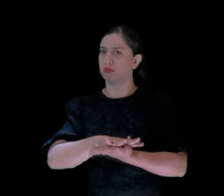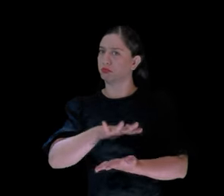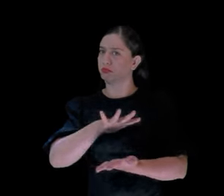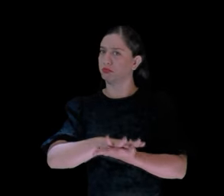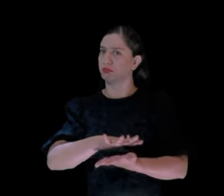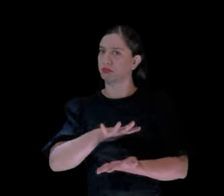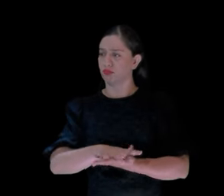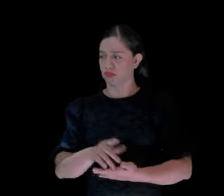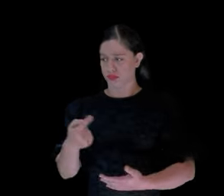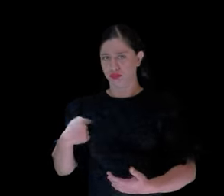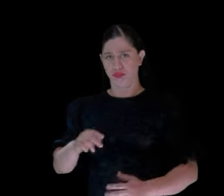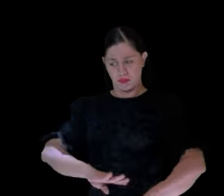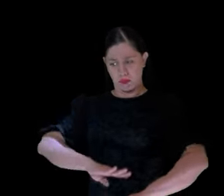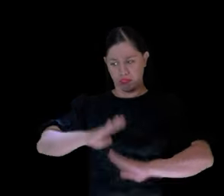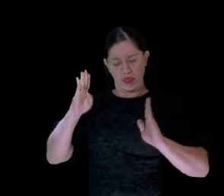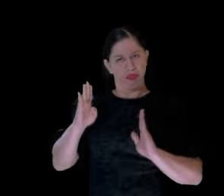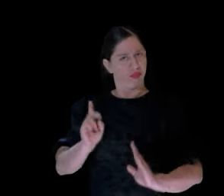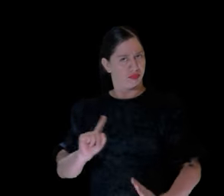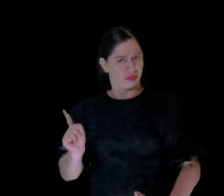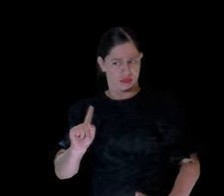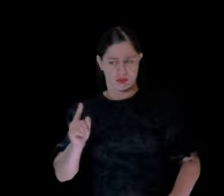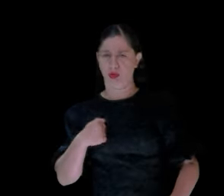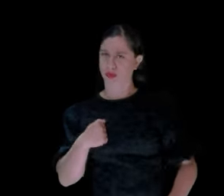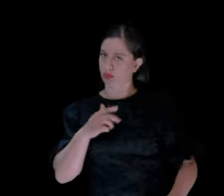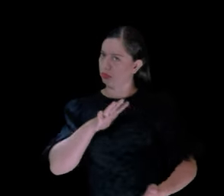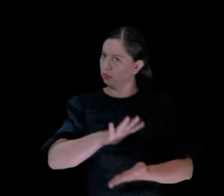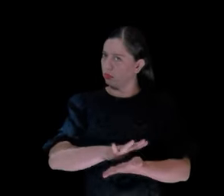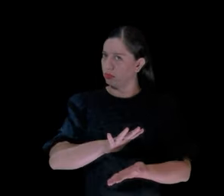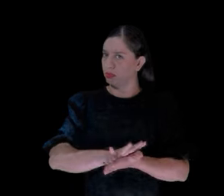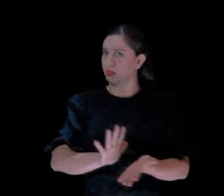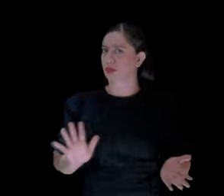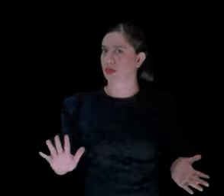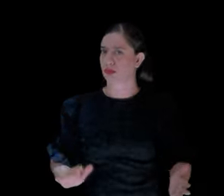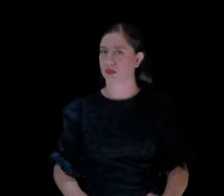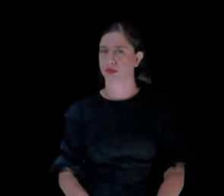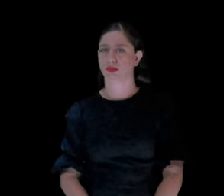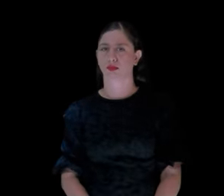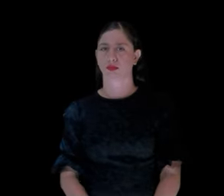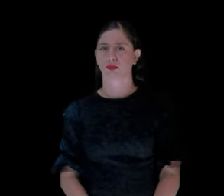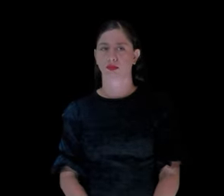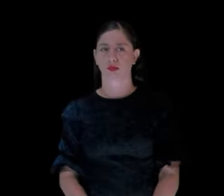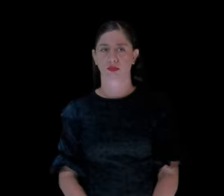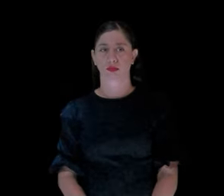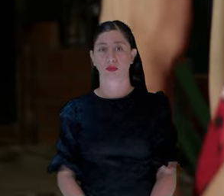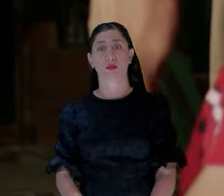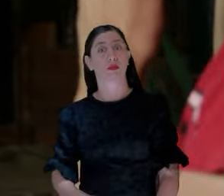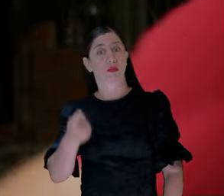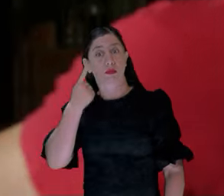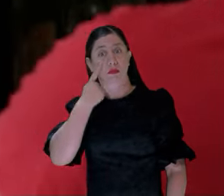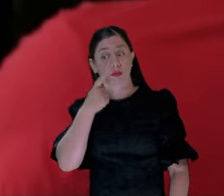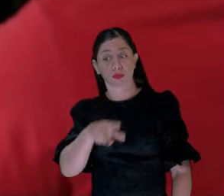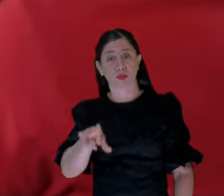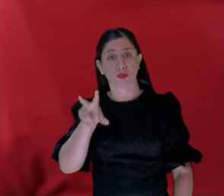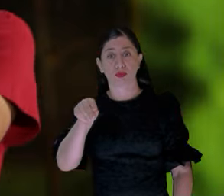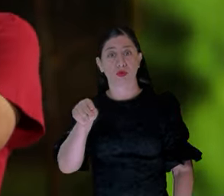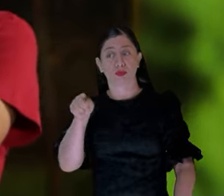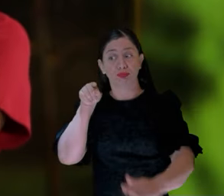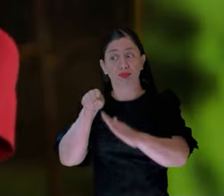Yo estoy tranquilo. ¿Usted me ve alterado? No, yo estoy tranquilo. Y